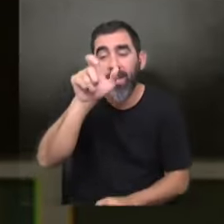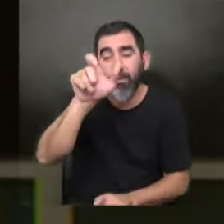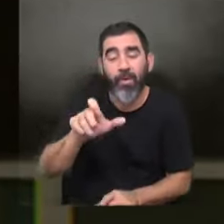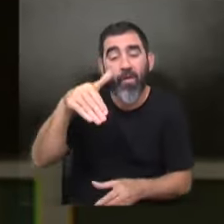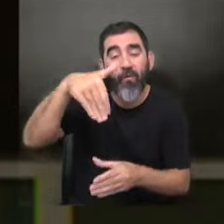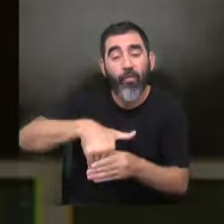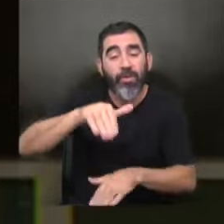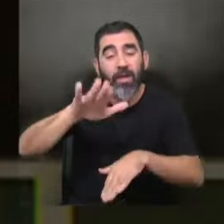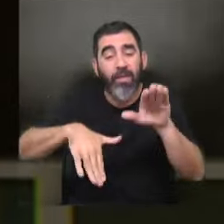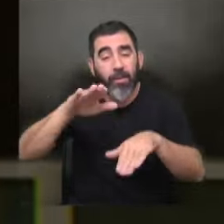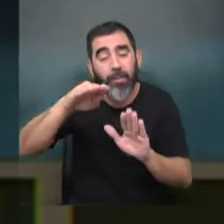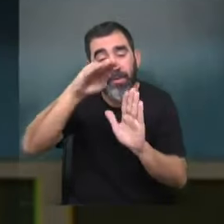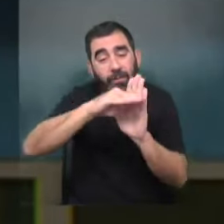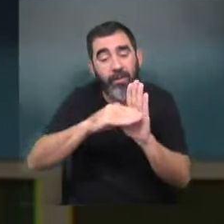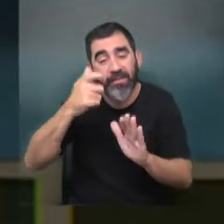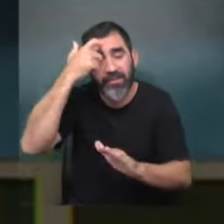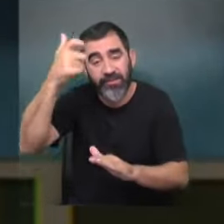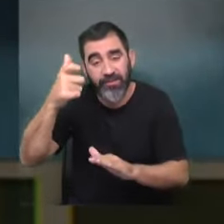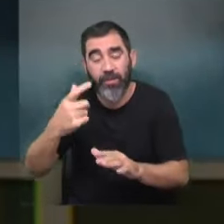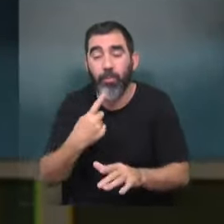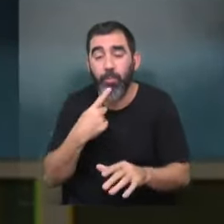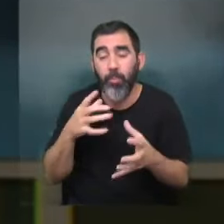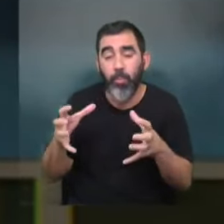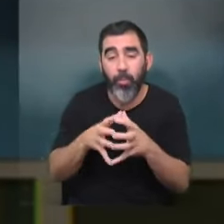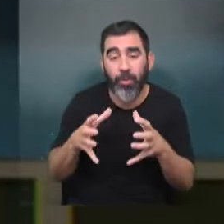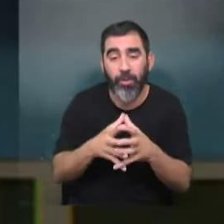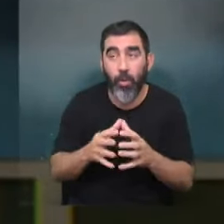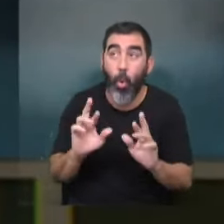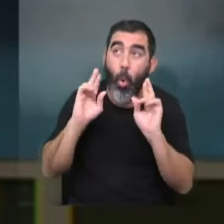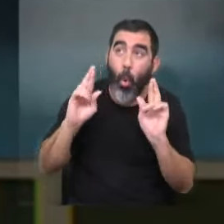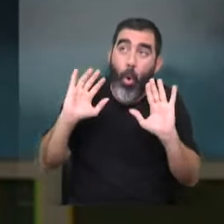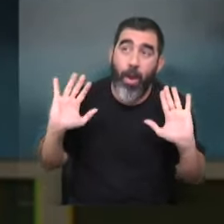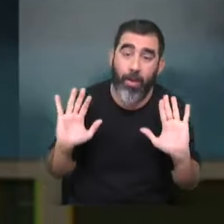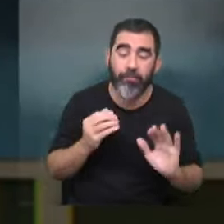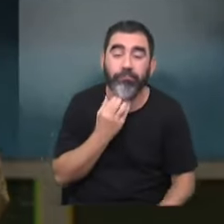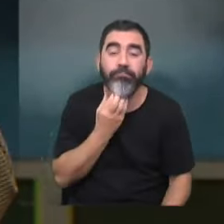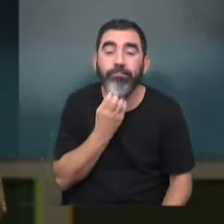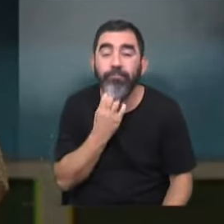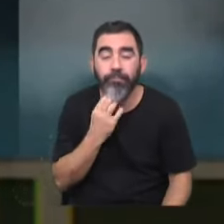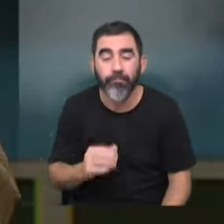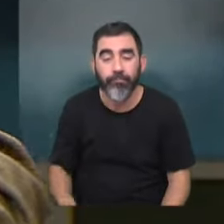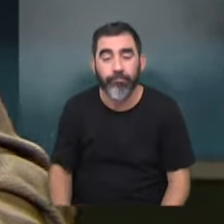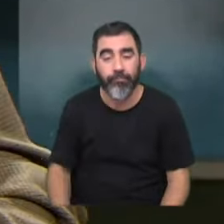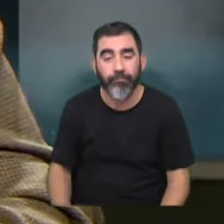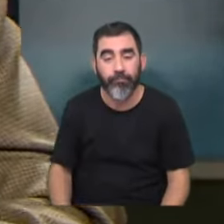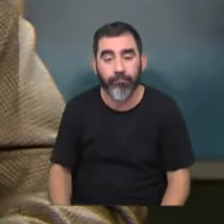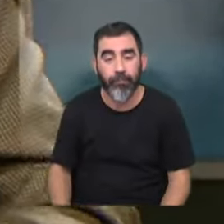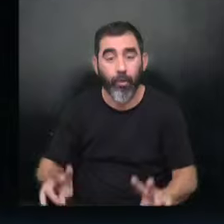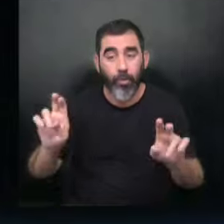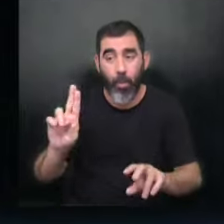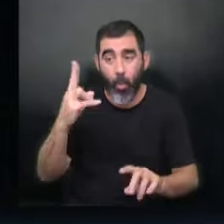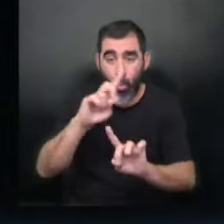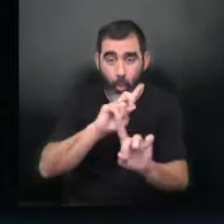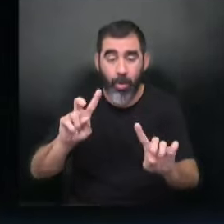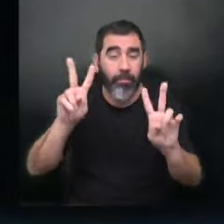en función de la plataforma de ciencia de los partidos. Sería encantador, sería un mundo... Tendría, probablemente esto no es un tema uruguayo, ¿no? Esto es un